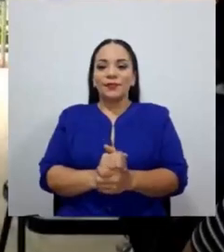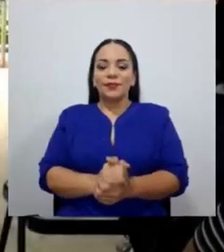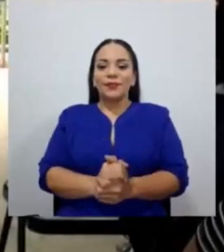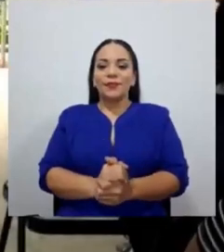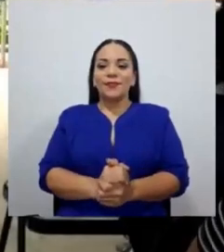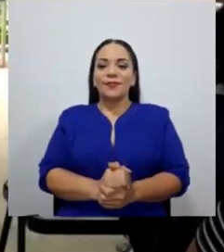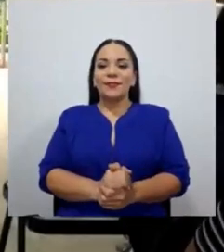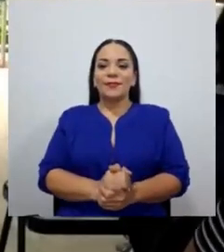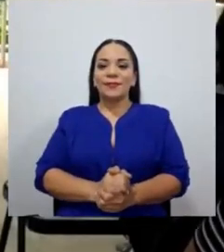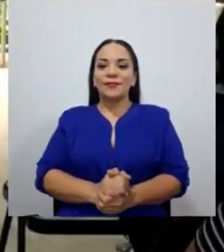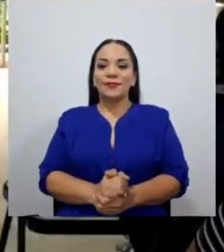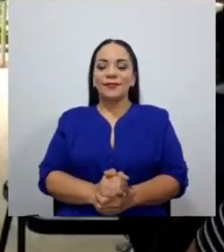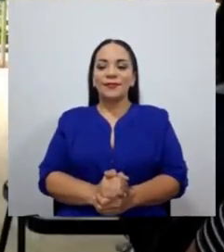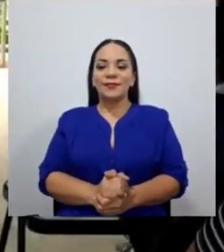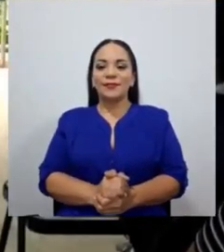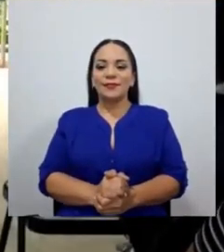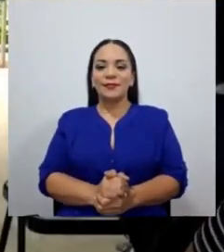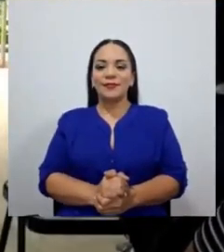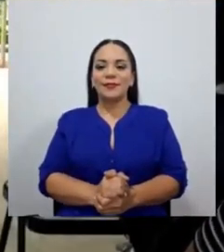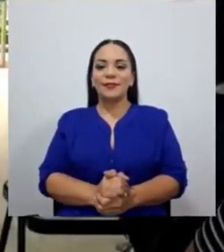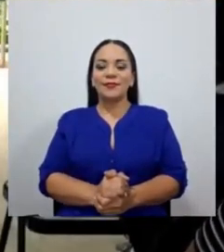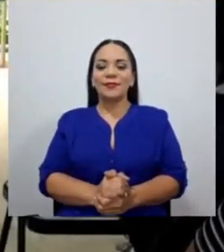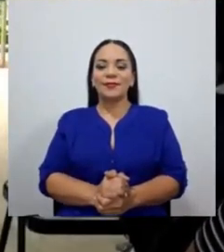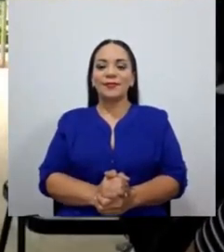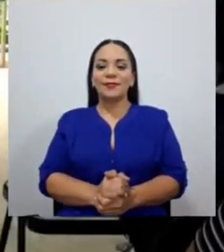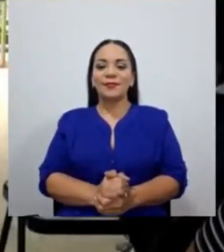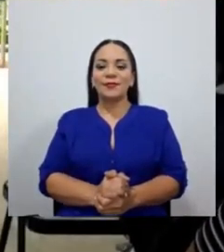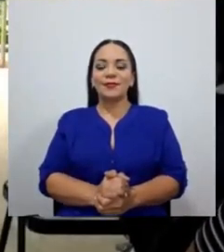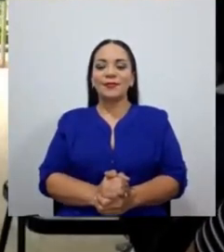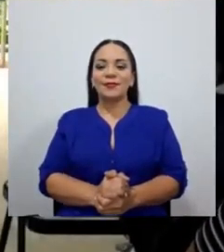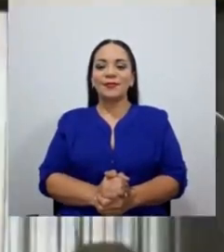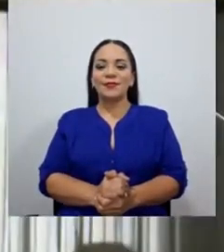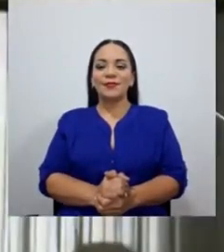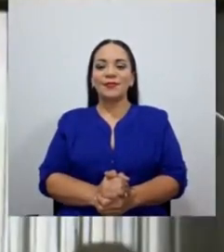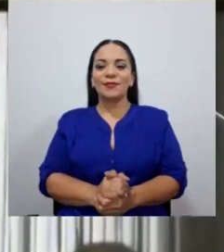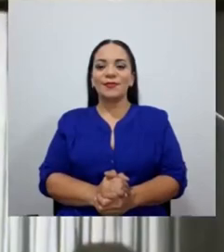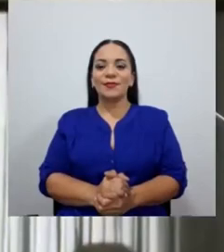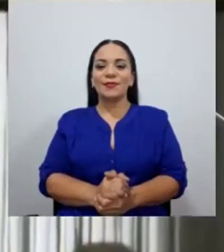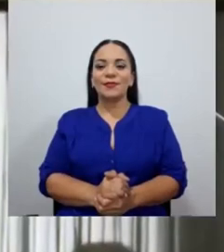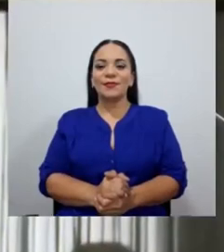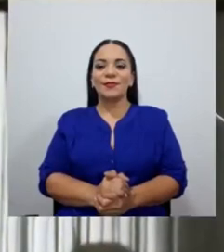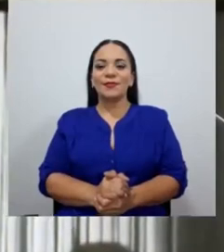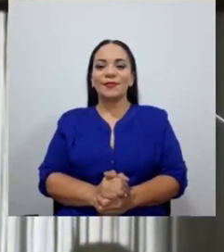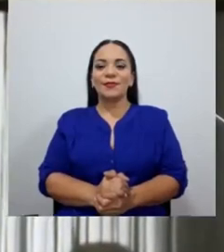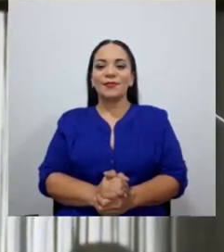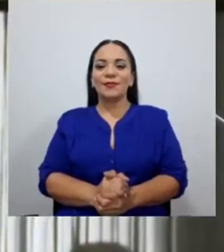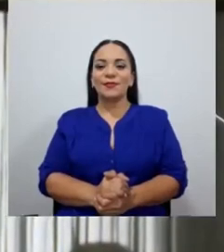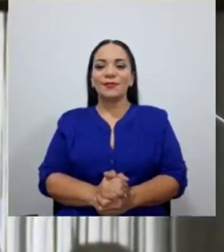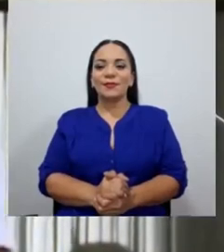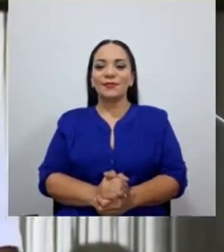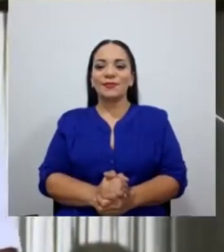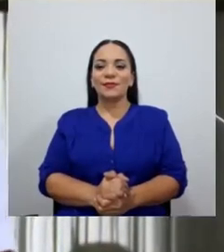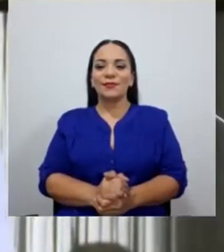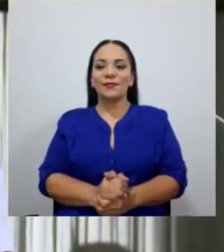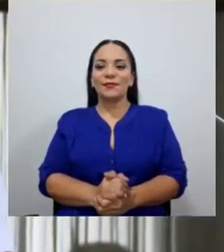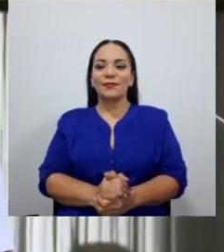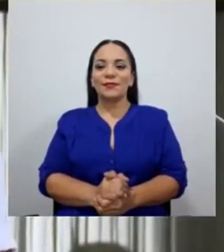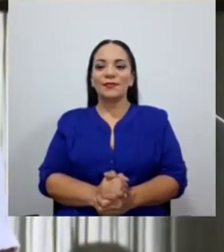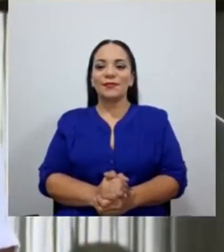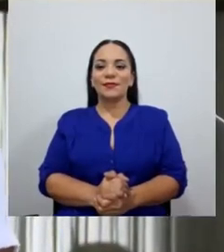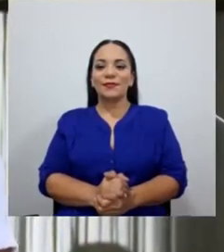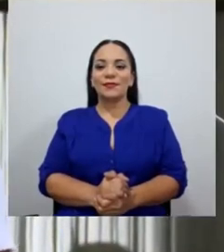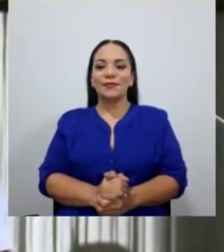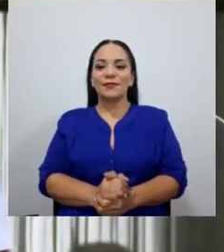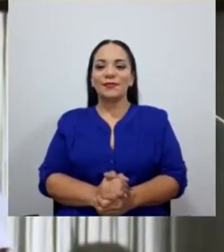El Plan Nacional de Recuperación de Territorios Indígenas registra importantes avances en todo el país por medio del INDER y la Comisión Nacional de